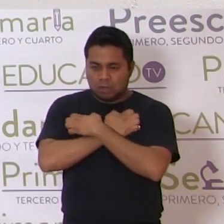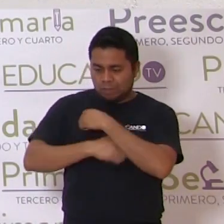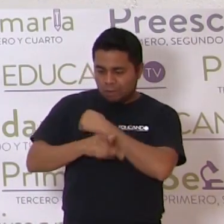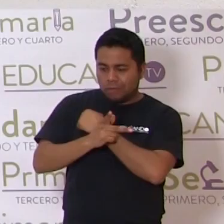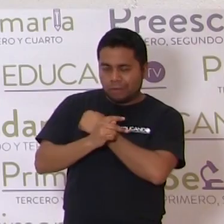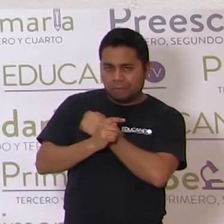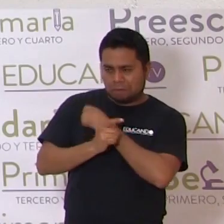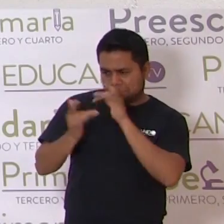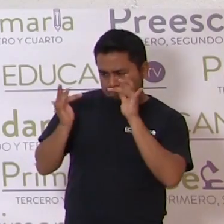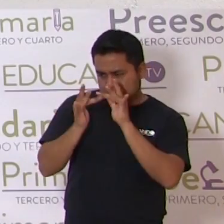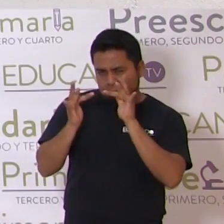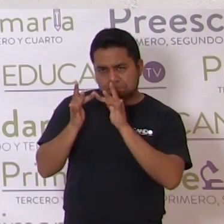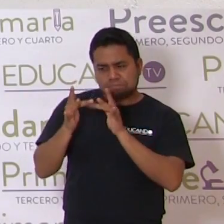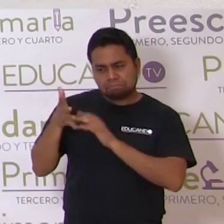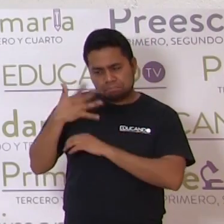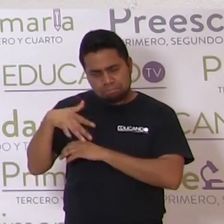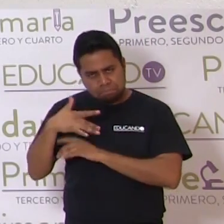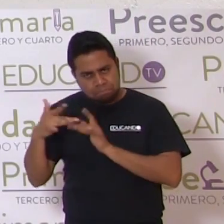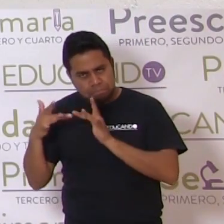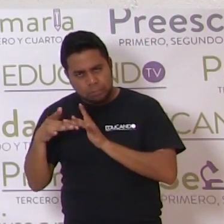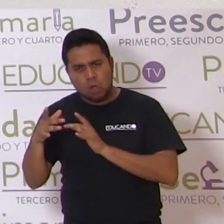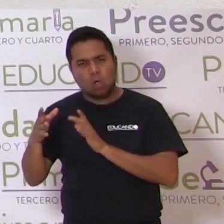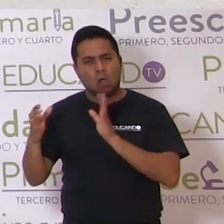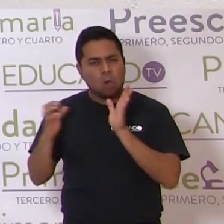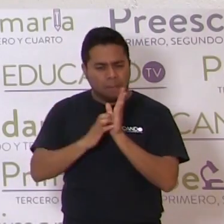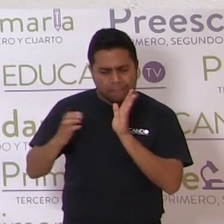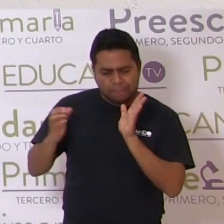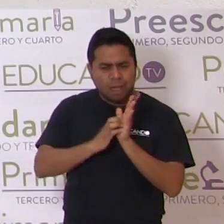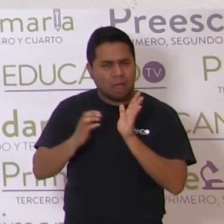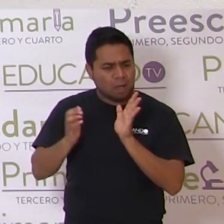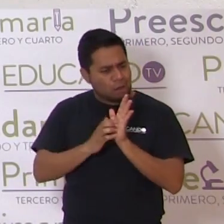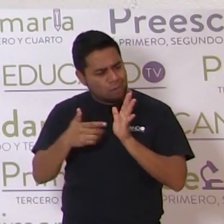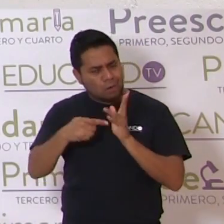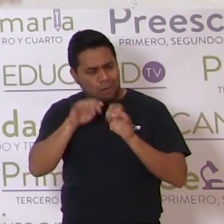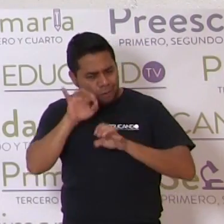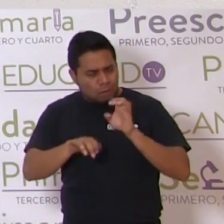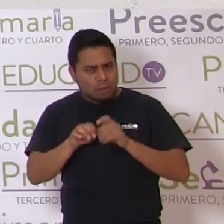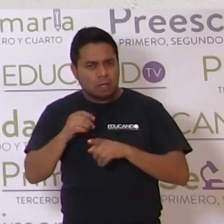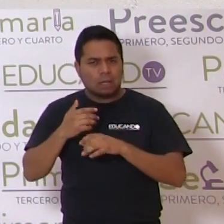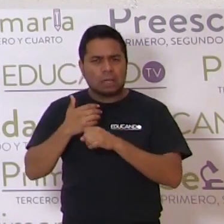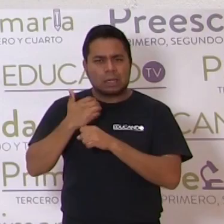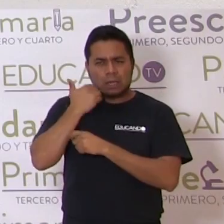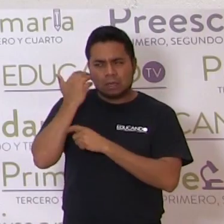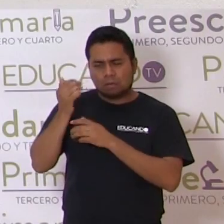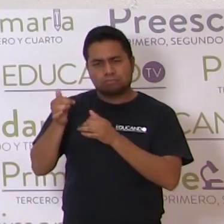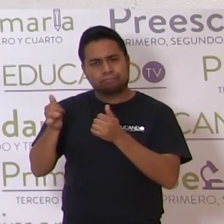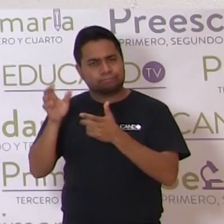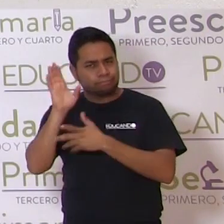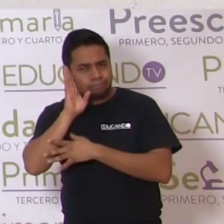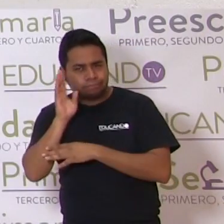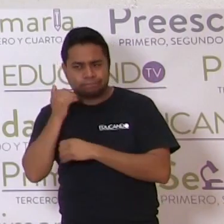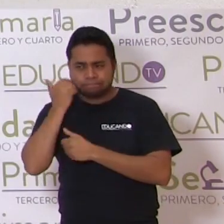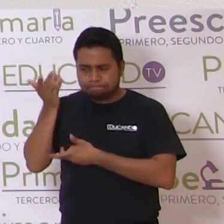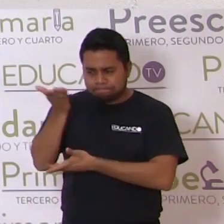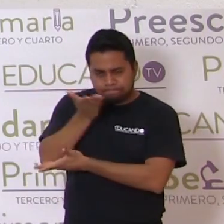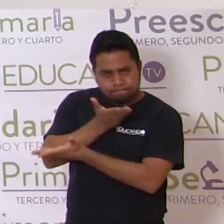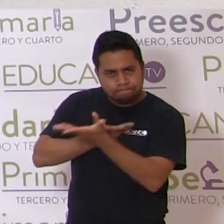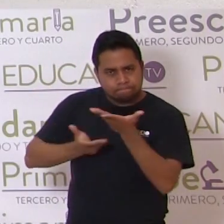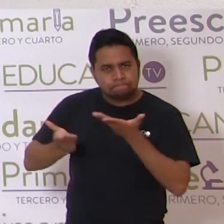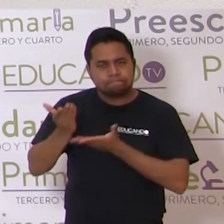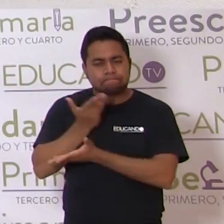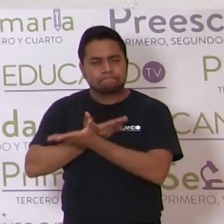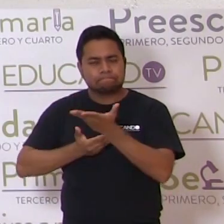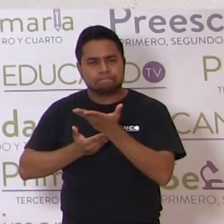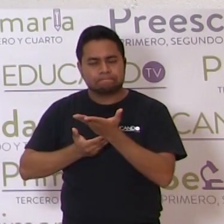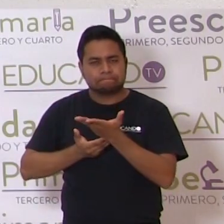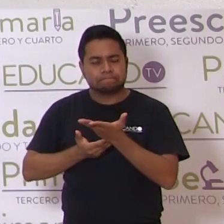TV. Búsquenos, déjenos sus comentarios, queremos escucharlos, queremos retroalimentación. Y